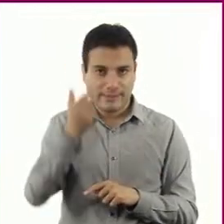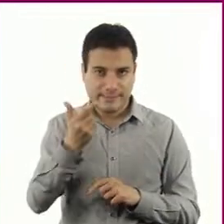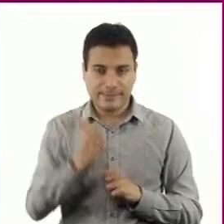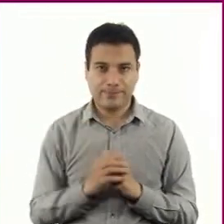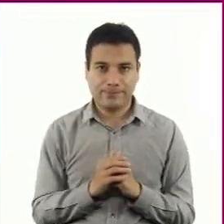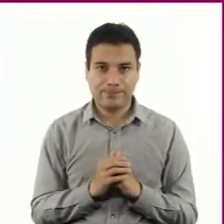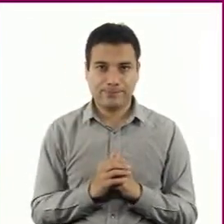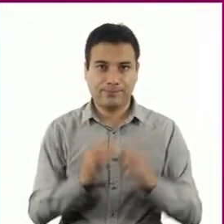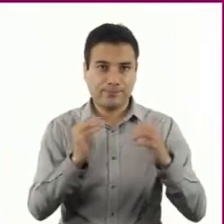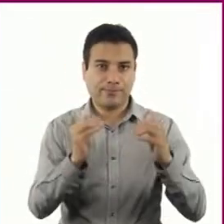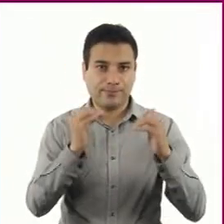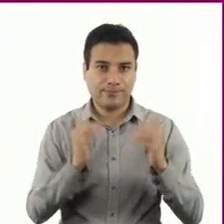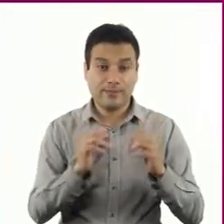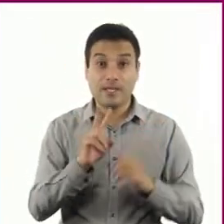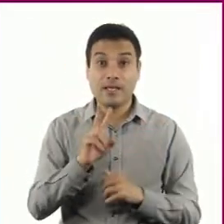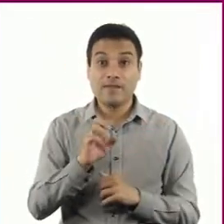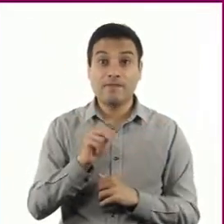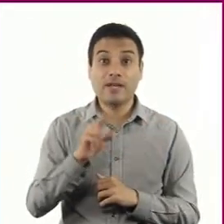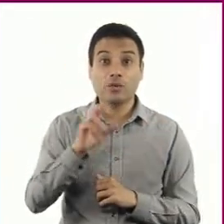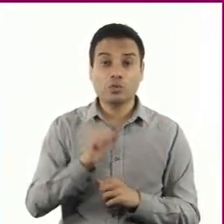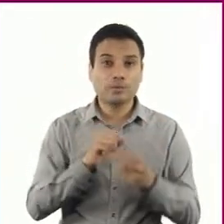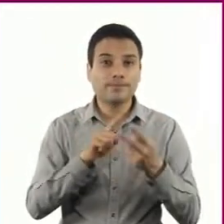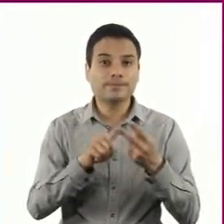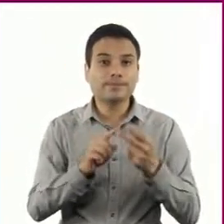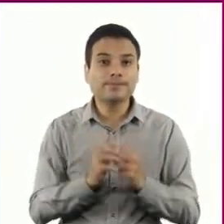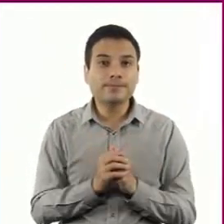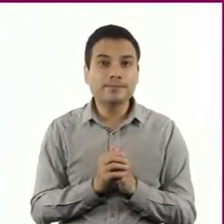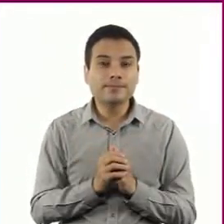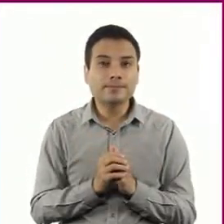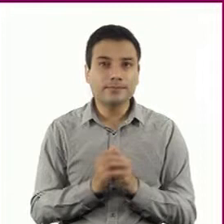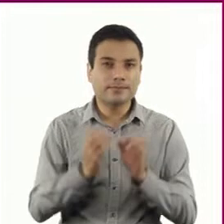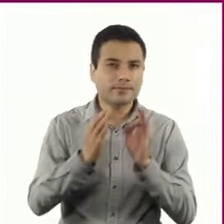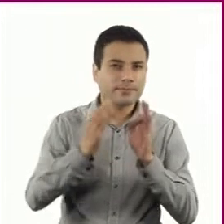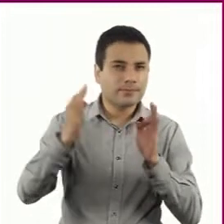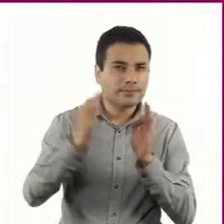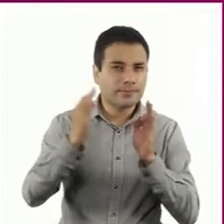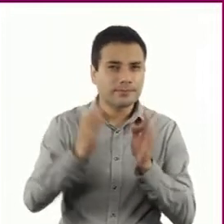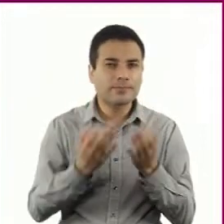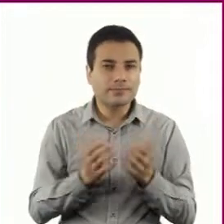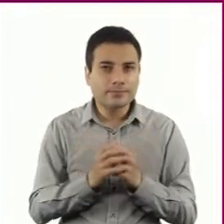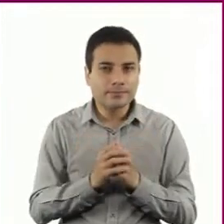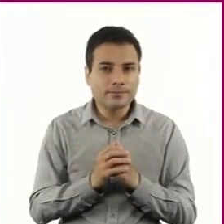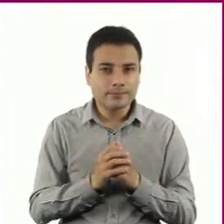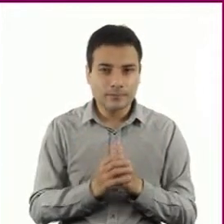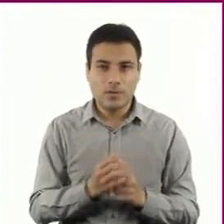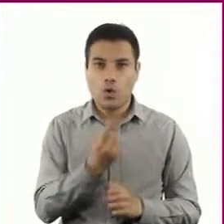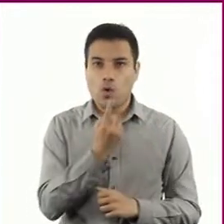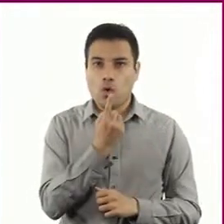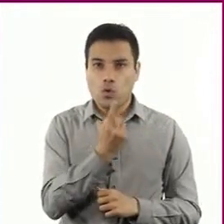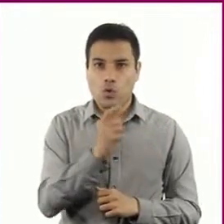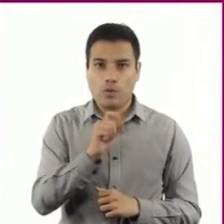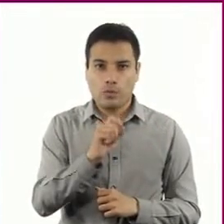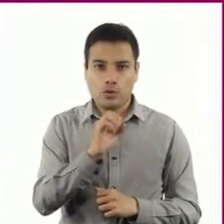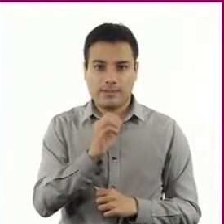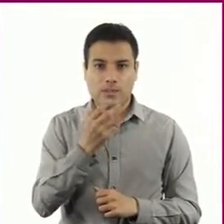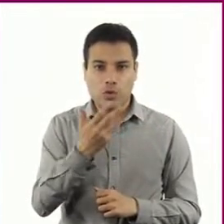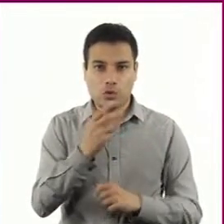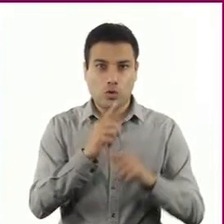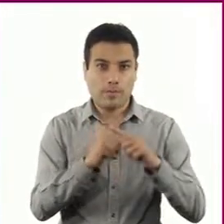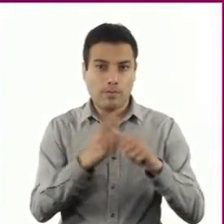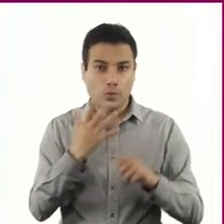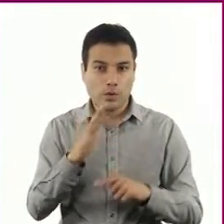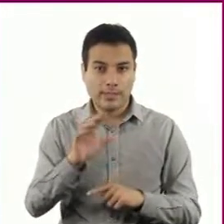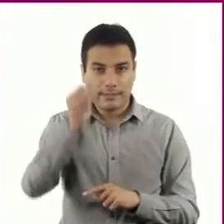kilómetros. Venus, cuya distancia media al Sol en notación científica es 1.08 por 10 a la octava potencia de